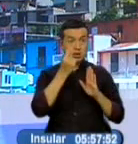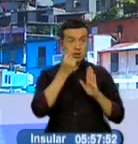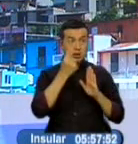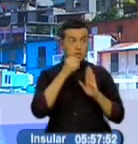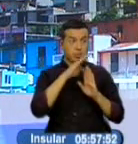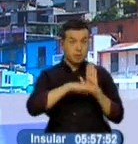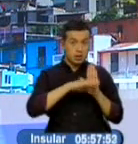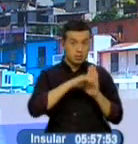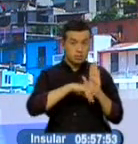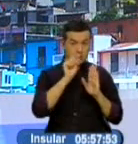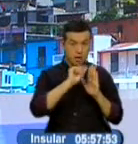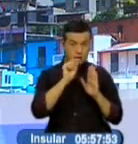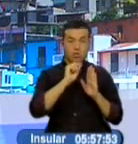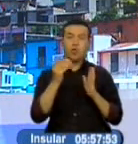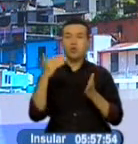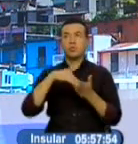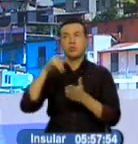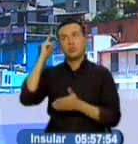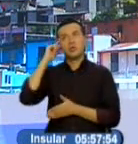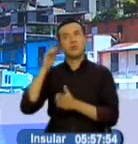una nueva intervención gubernamental.